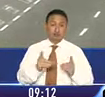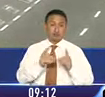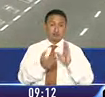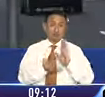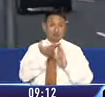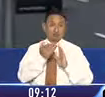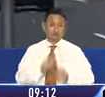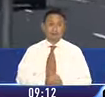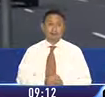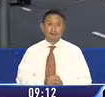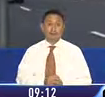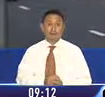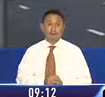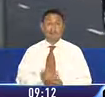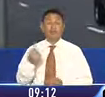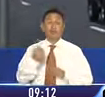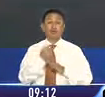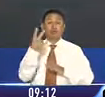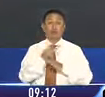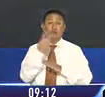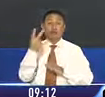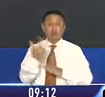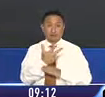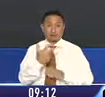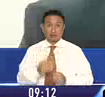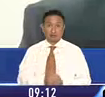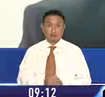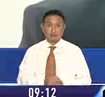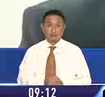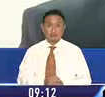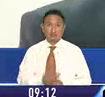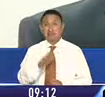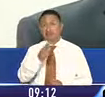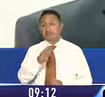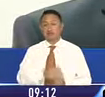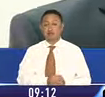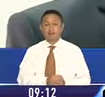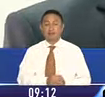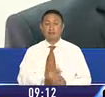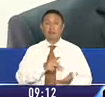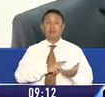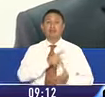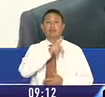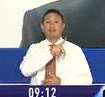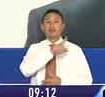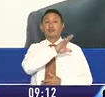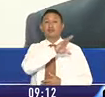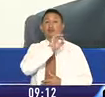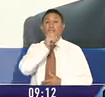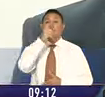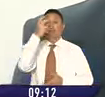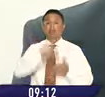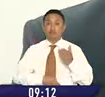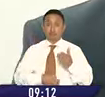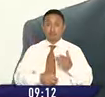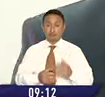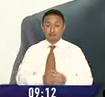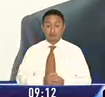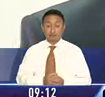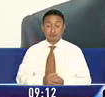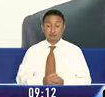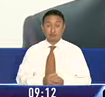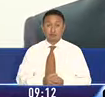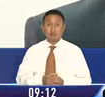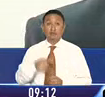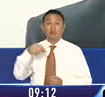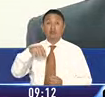y, al parecer, recurrencia de las personas multadas. Aproximadamente tenemos pagadas 150.000 infracciones que se han